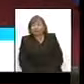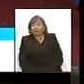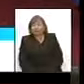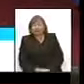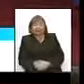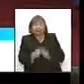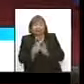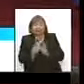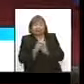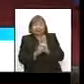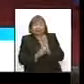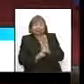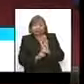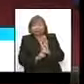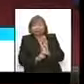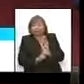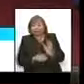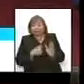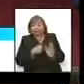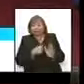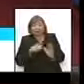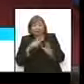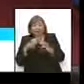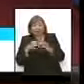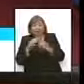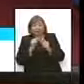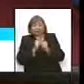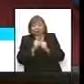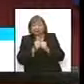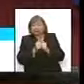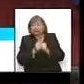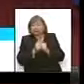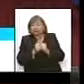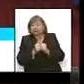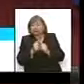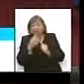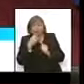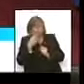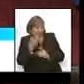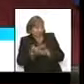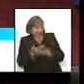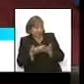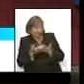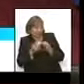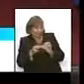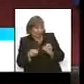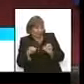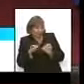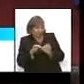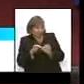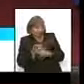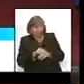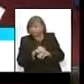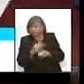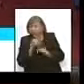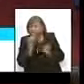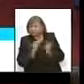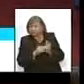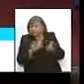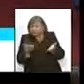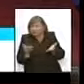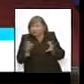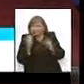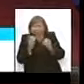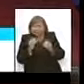lista, lamentablemente su candidato no pasó a ser entre los dos, ¿ustedes creen que va a estar en el Parlamento? Más aún, aquí dan la